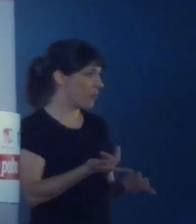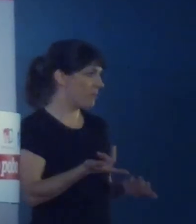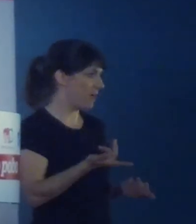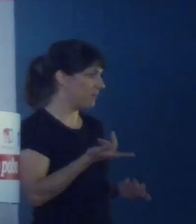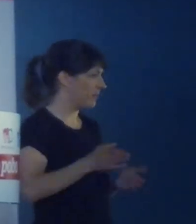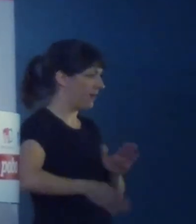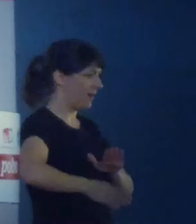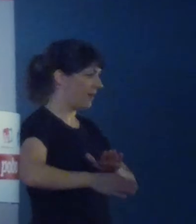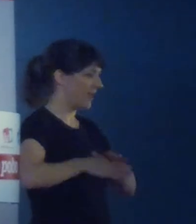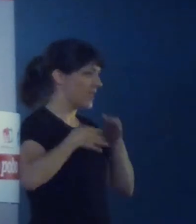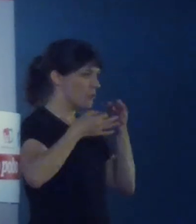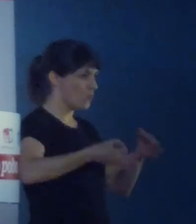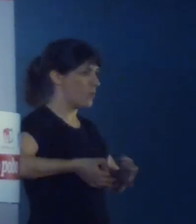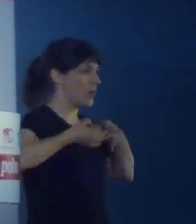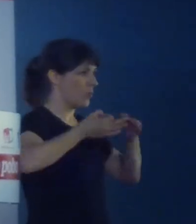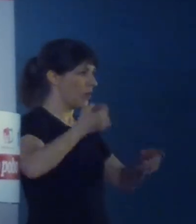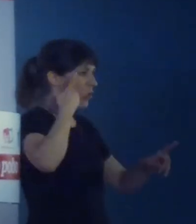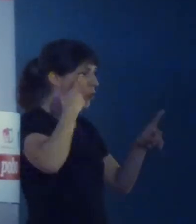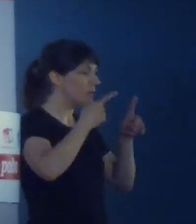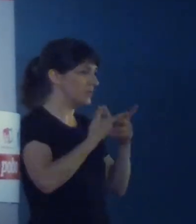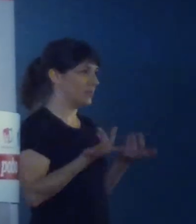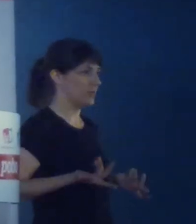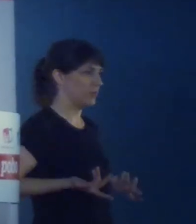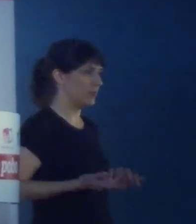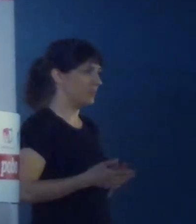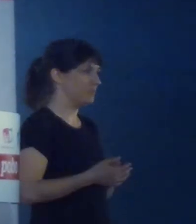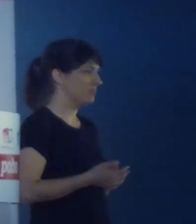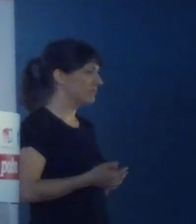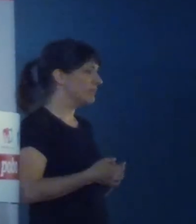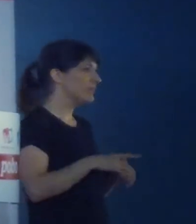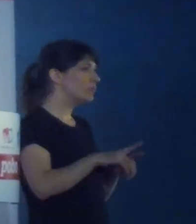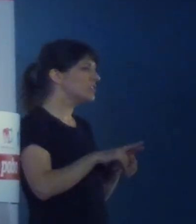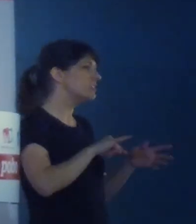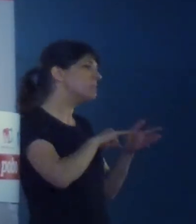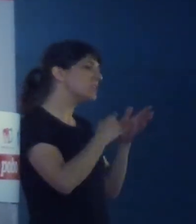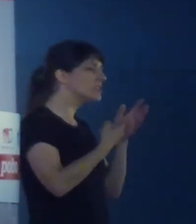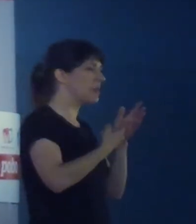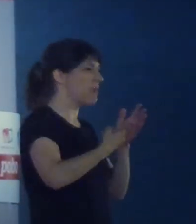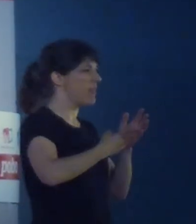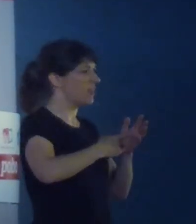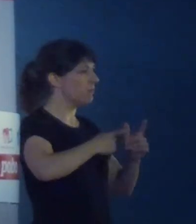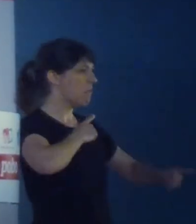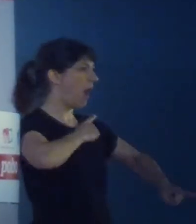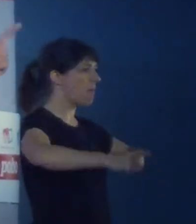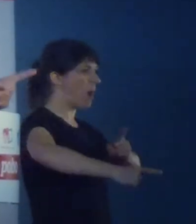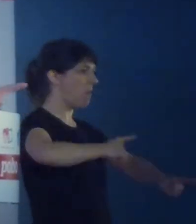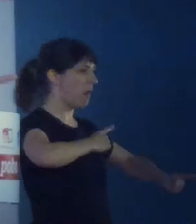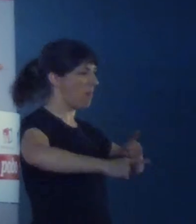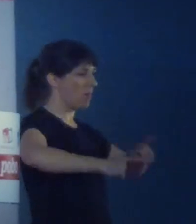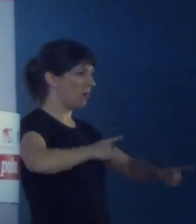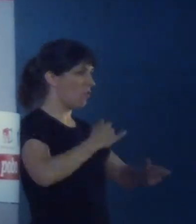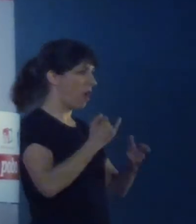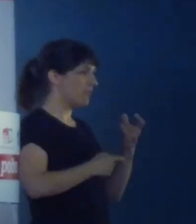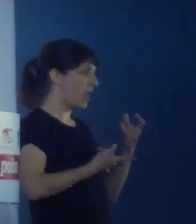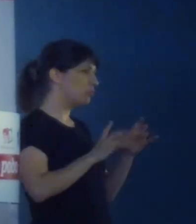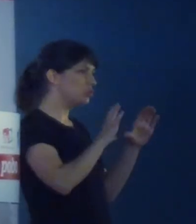constantemente para ir practicando unha tiranía oligárquica ou unha oligarquía